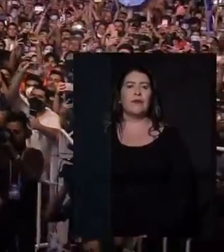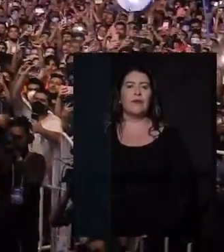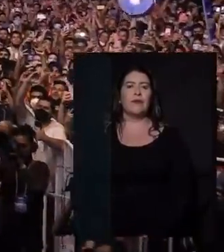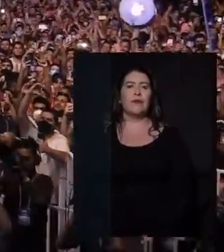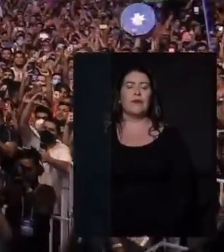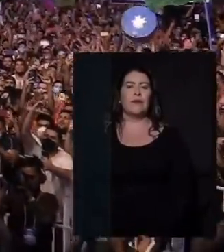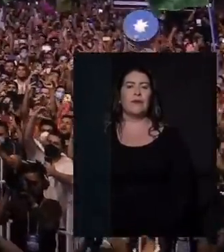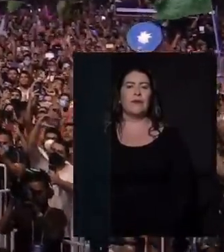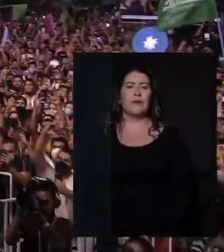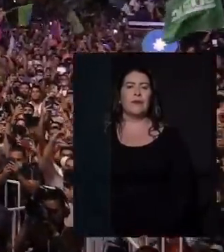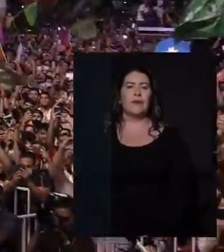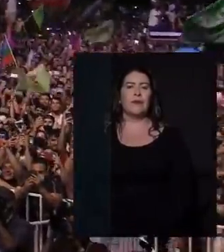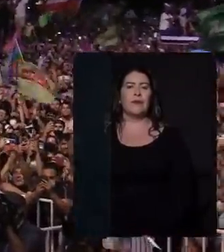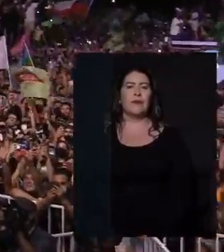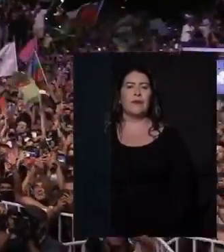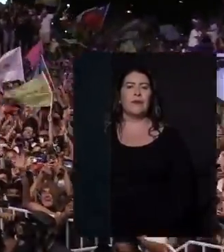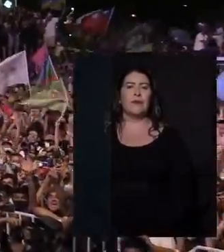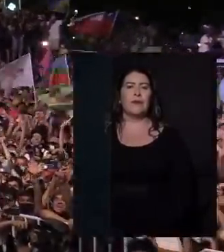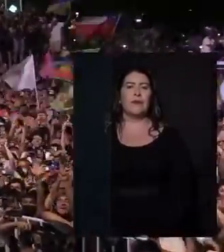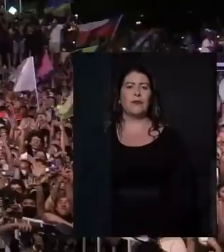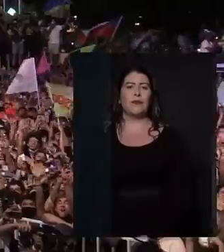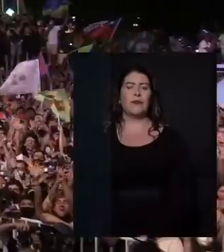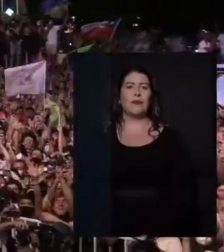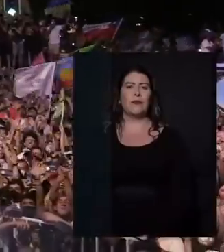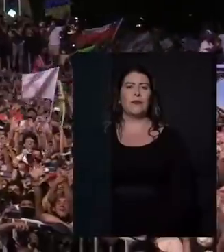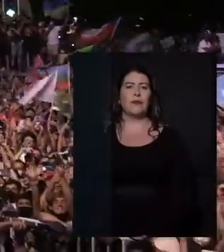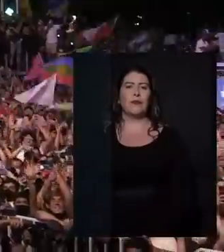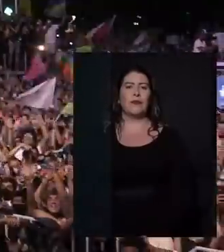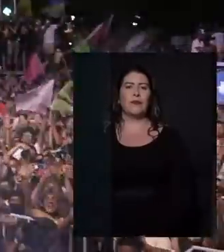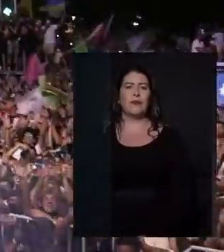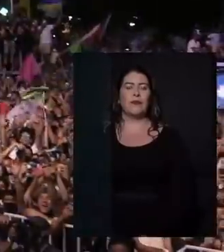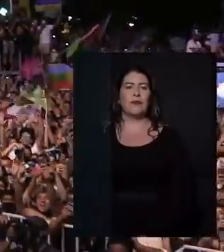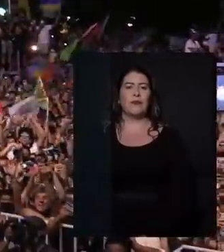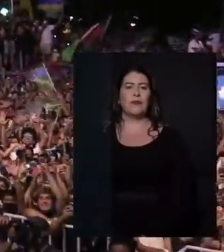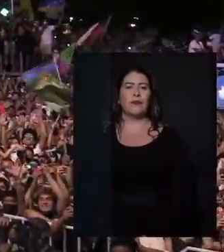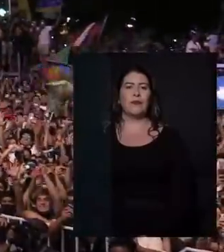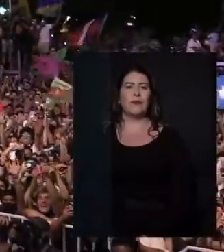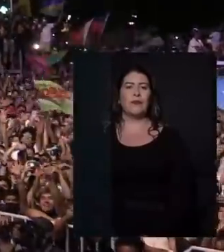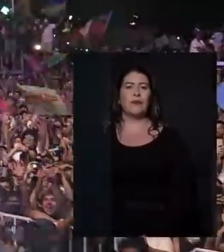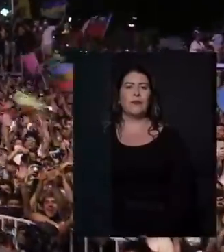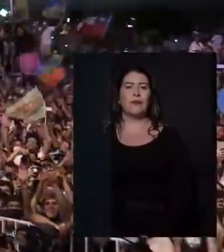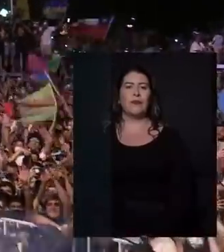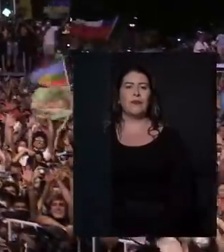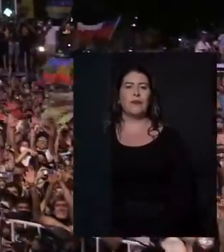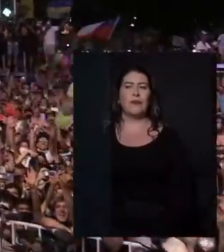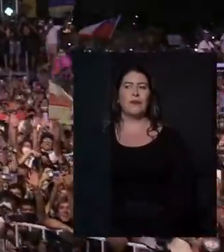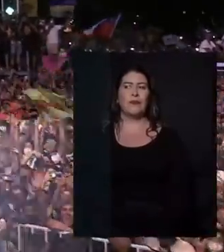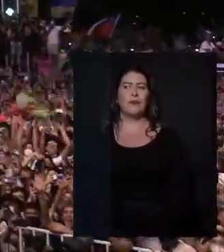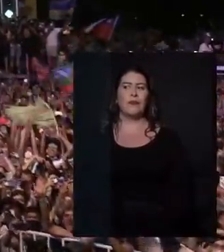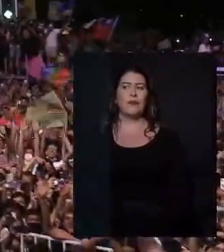Abrazo al pueblo hermano de Chile. Han dado un ejemplo